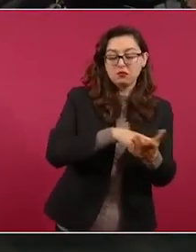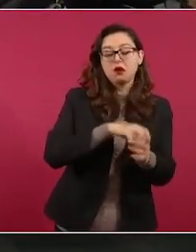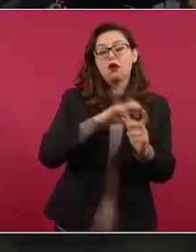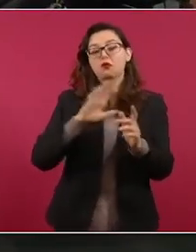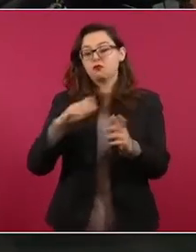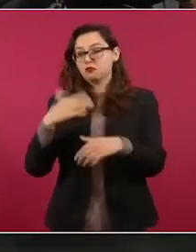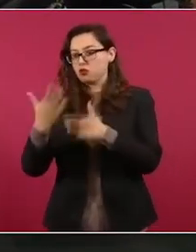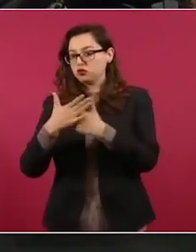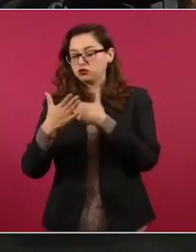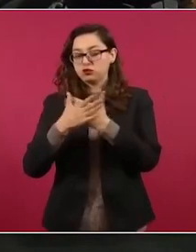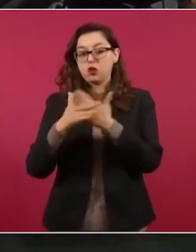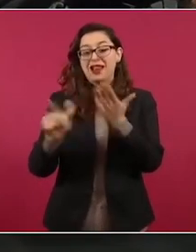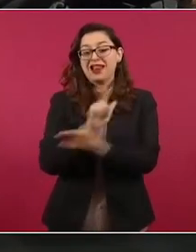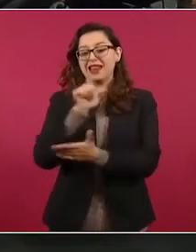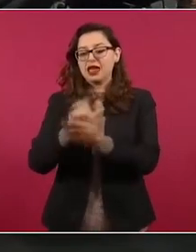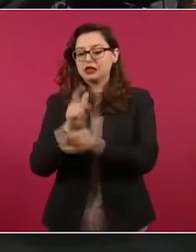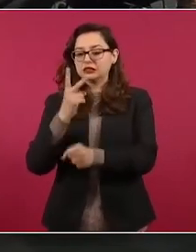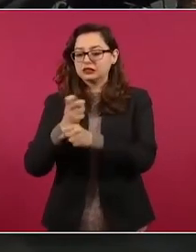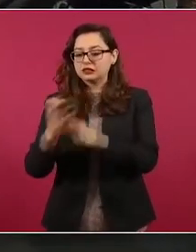pero eso ya